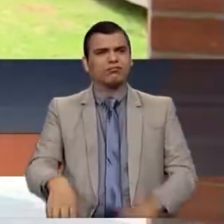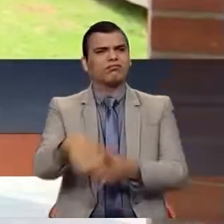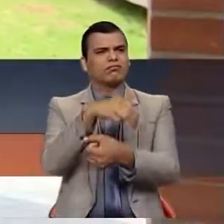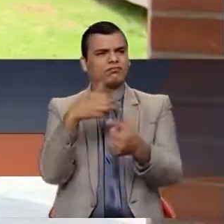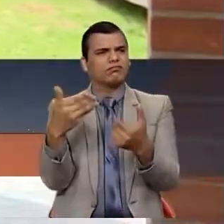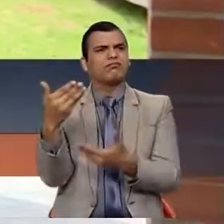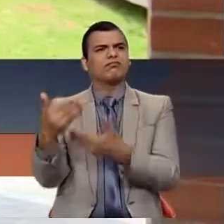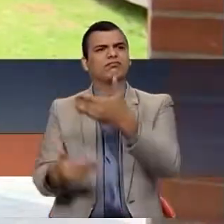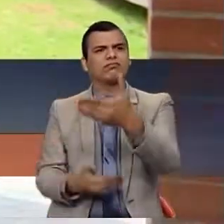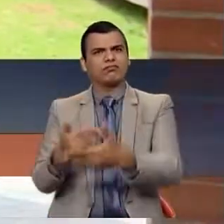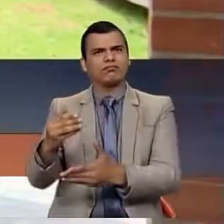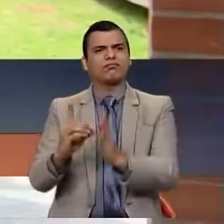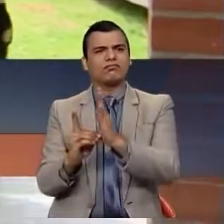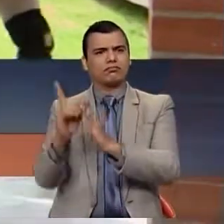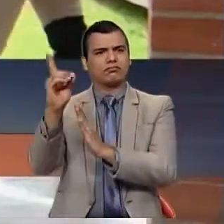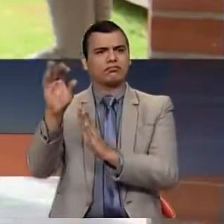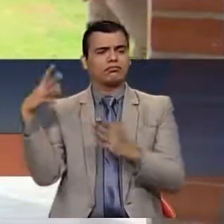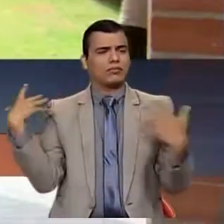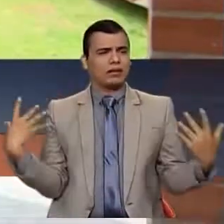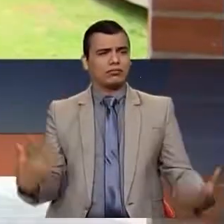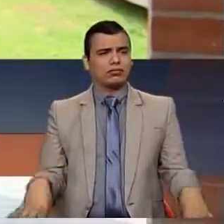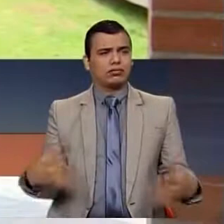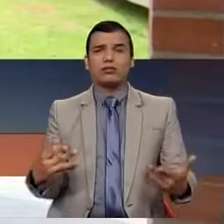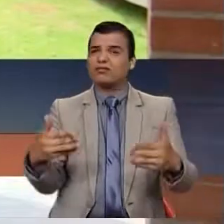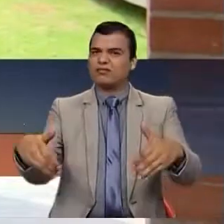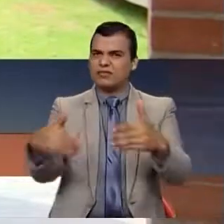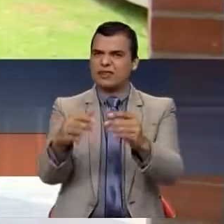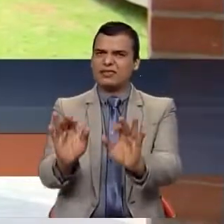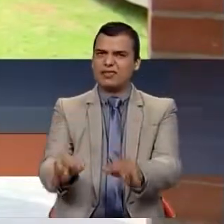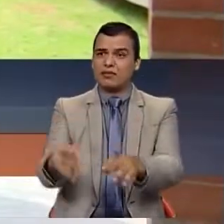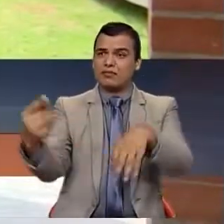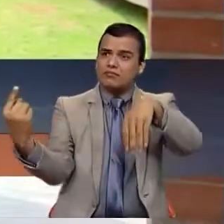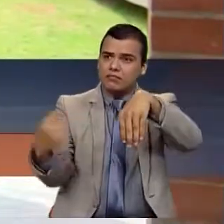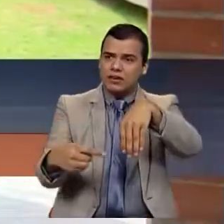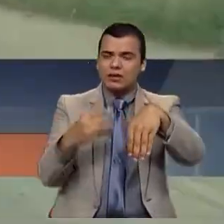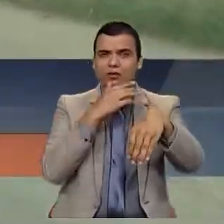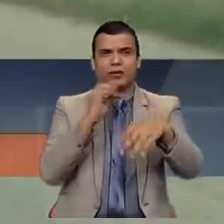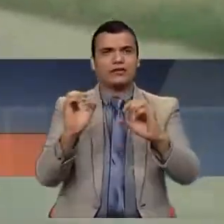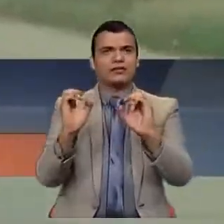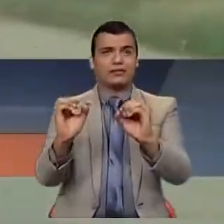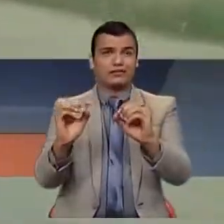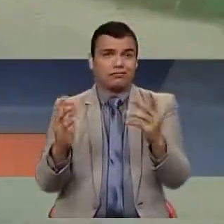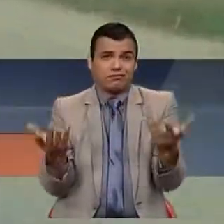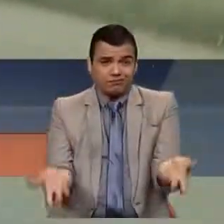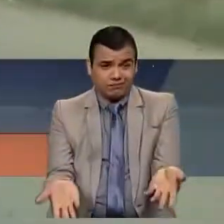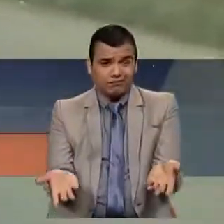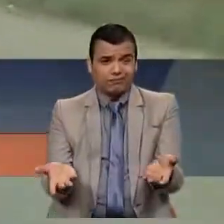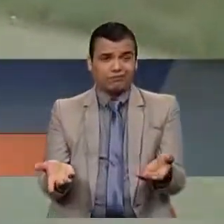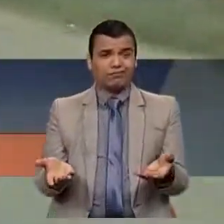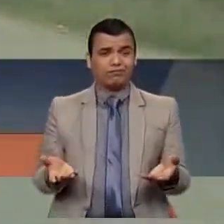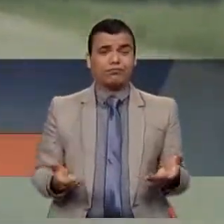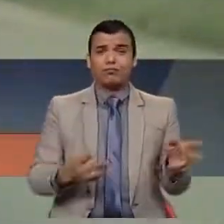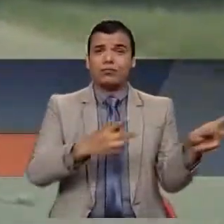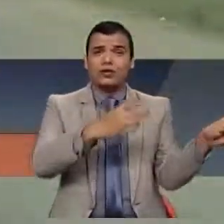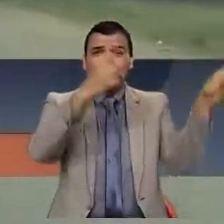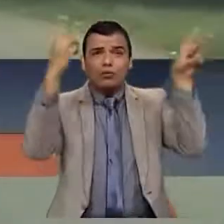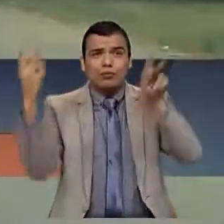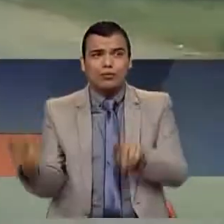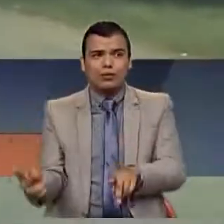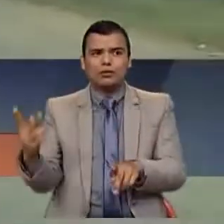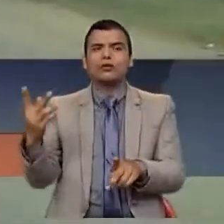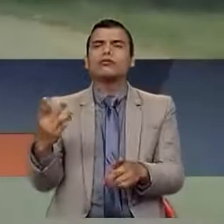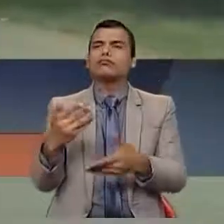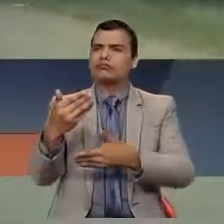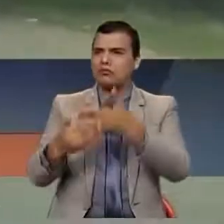avanzando, que vamos a tener doble calzada sin peaje, que las obras del puente están en